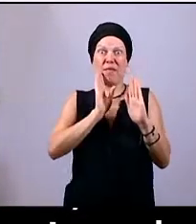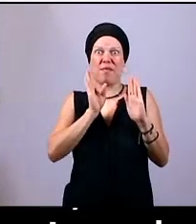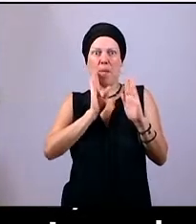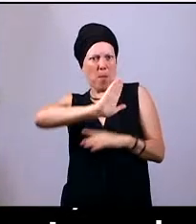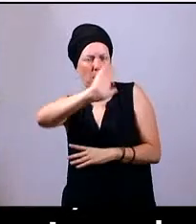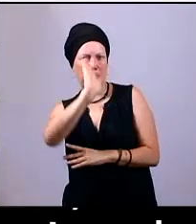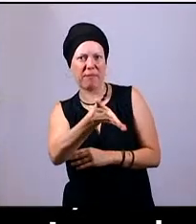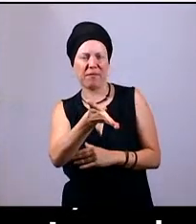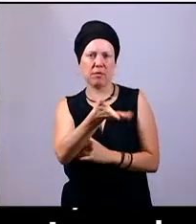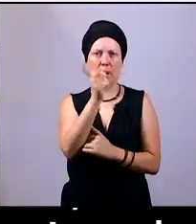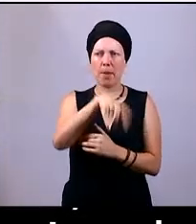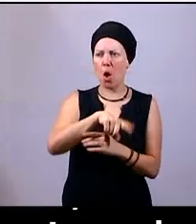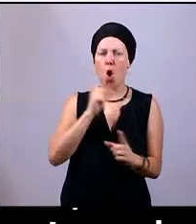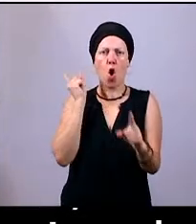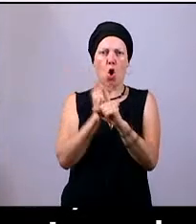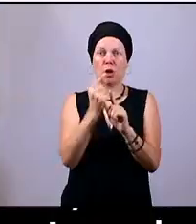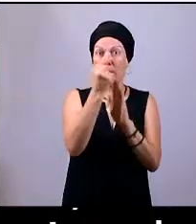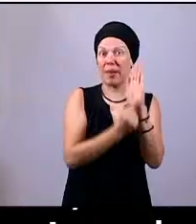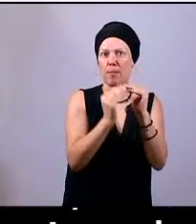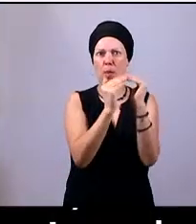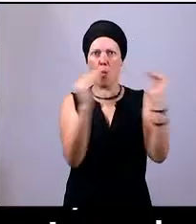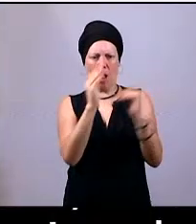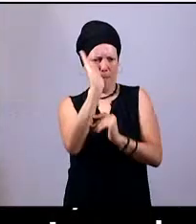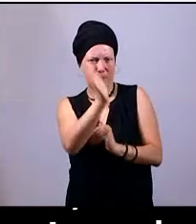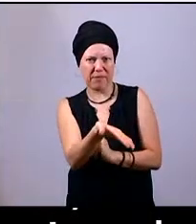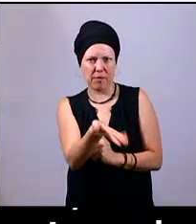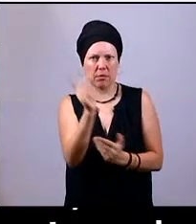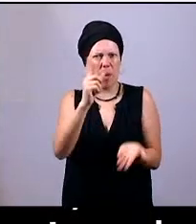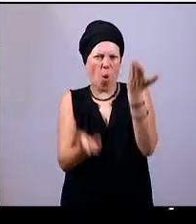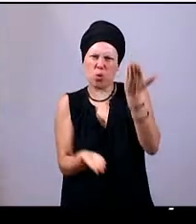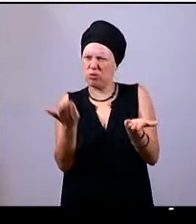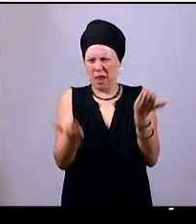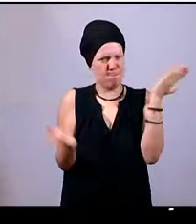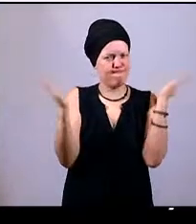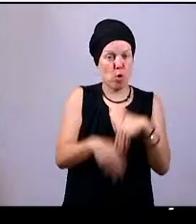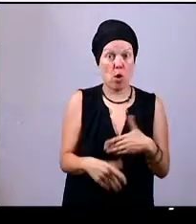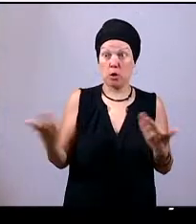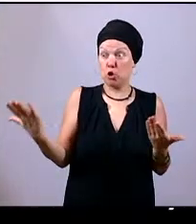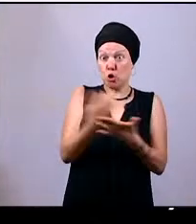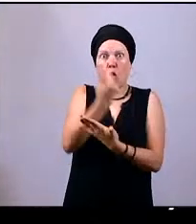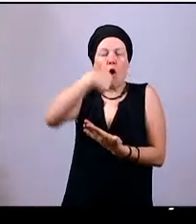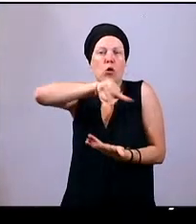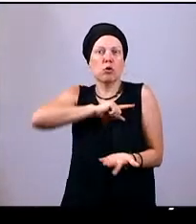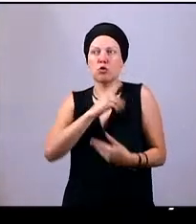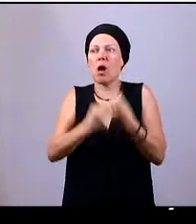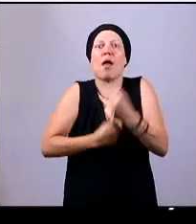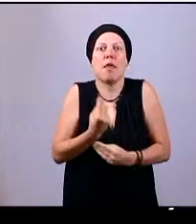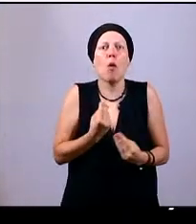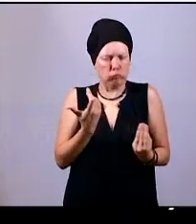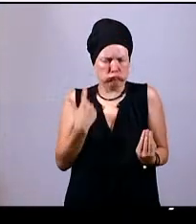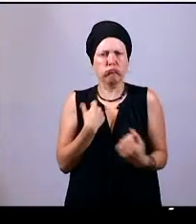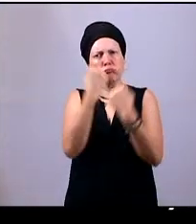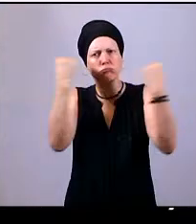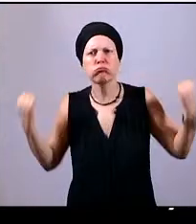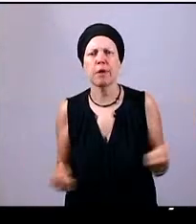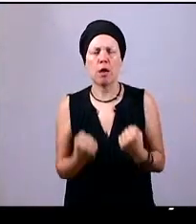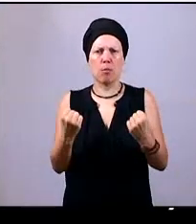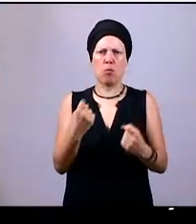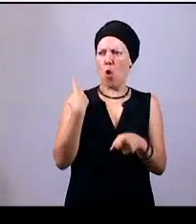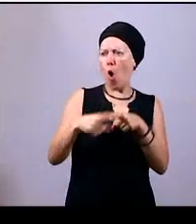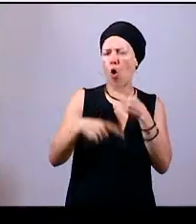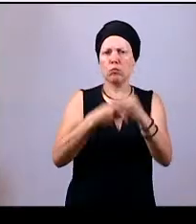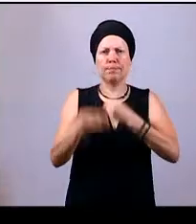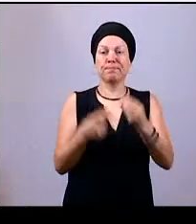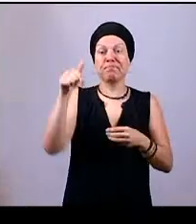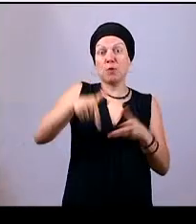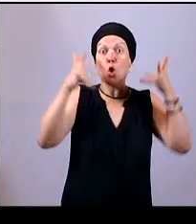esenciales, contra ese principio de igualdad y de justicia. Y ante todo eso nosotros actuamos. Ante todo eso hemos aprobado